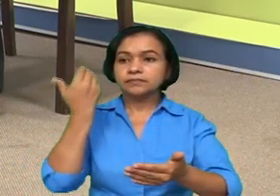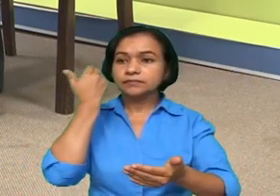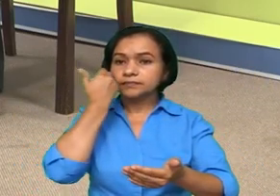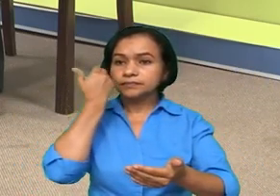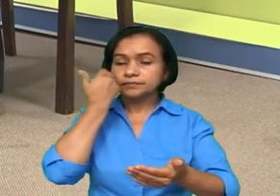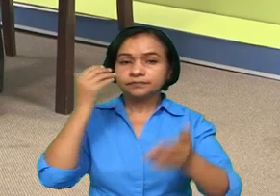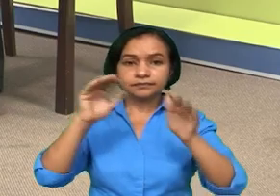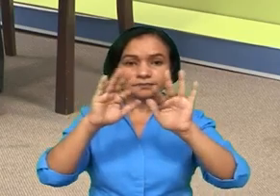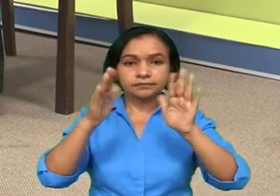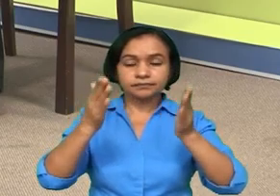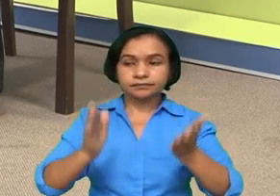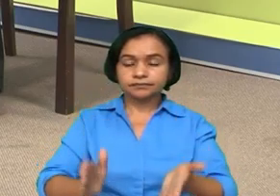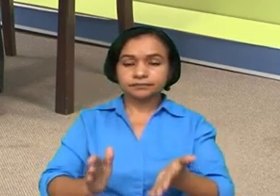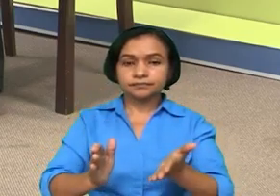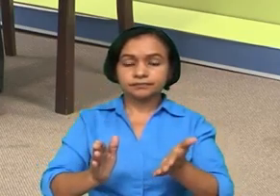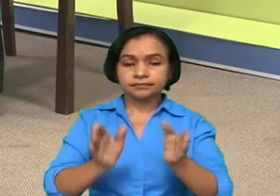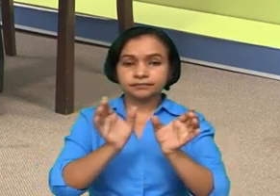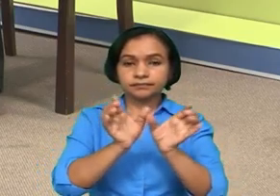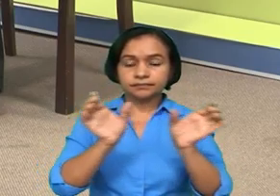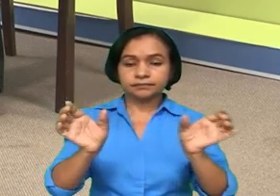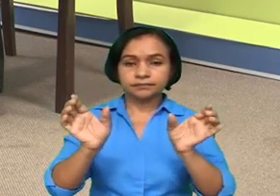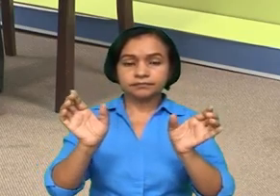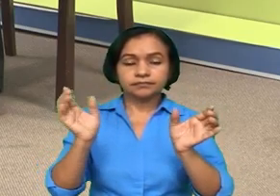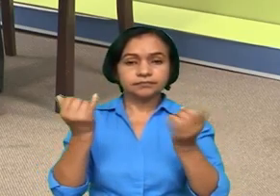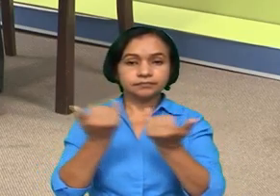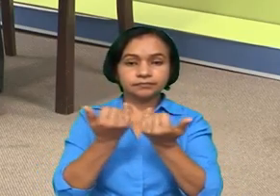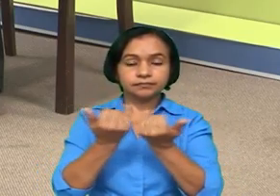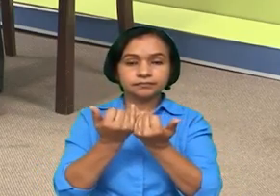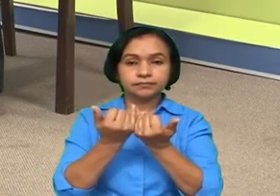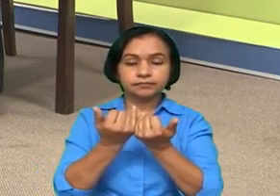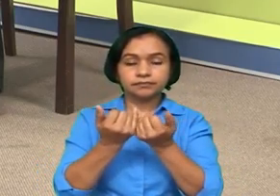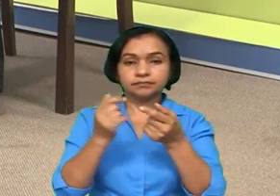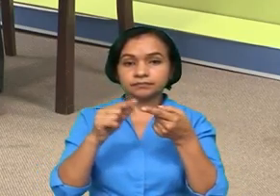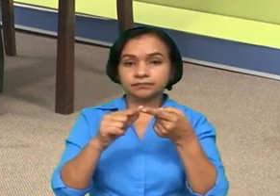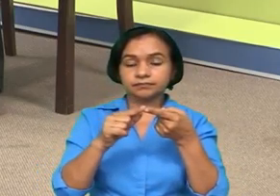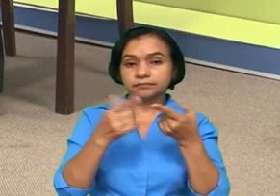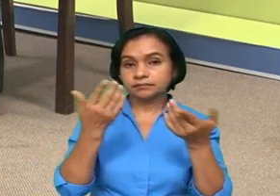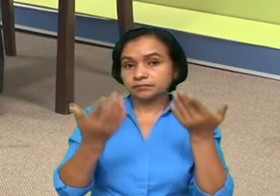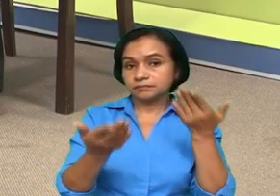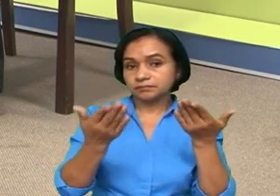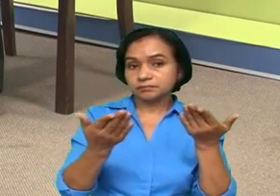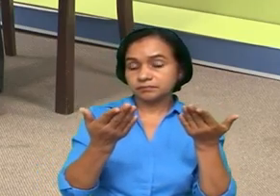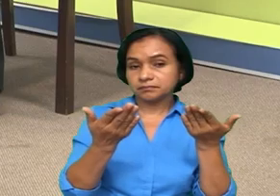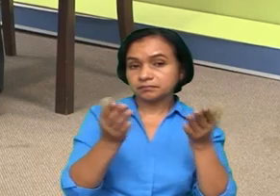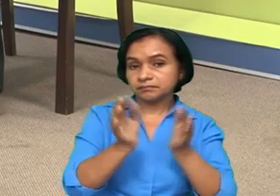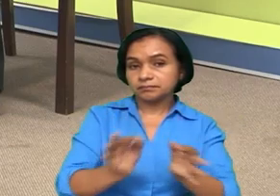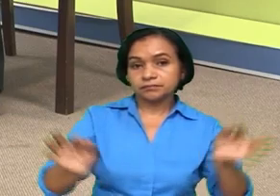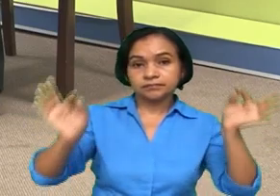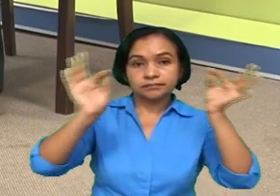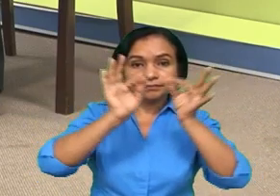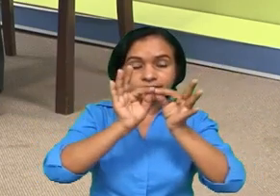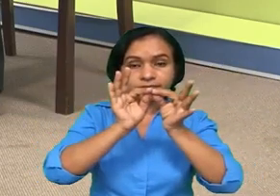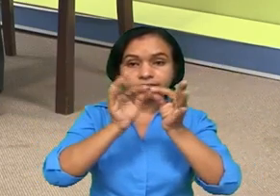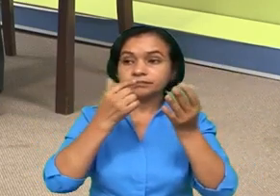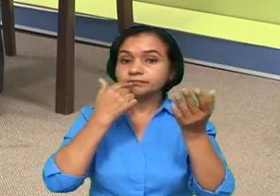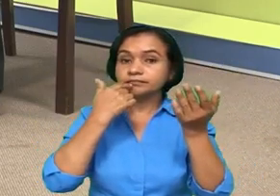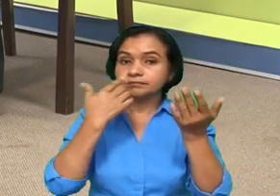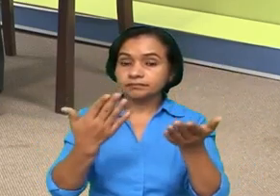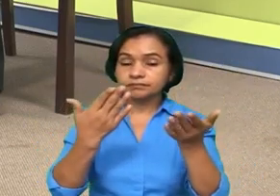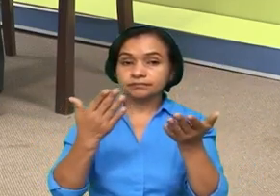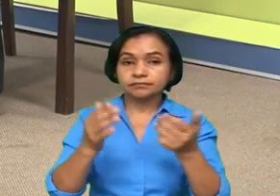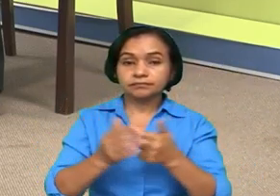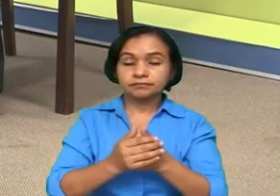hay una de las clasificaciones, la infección de vías urinarias asintomática. ¿Ya? ¿Y por qué es importante? Porque esta es